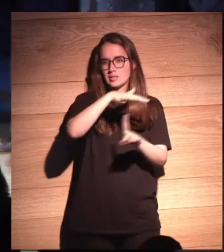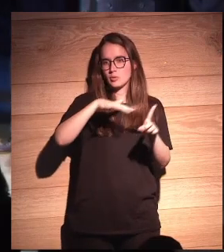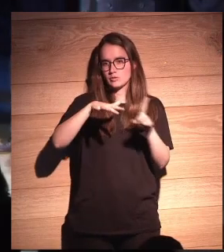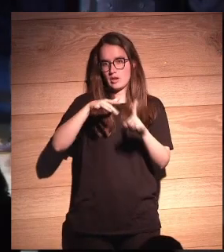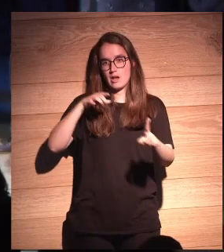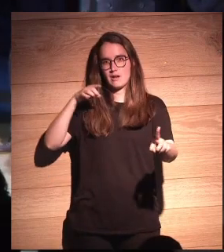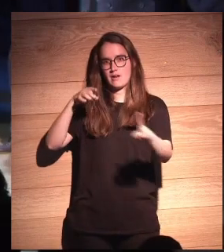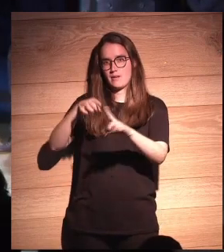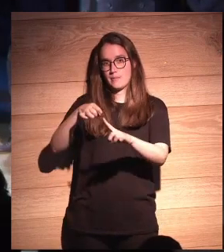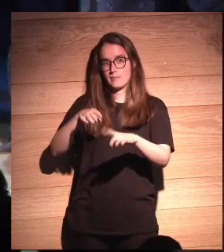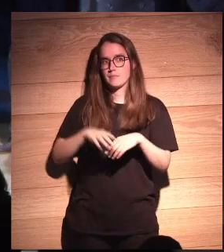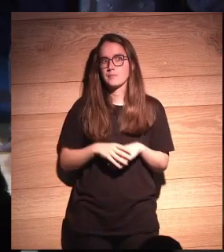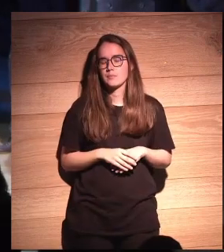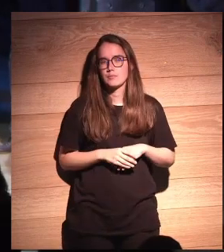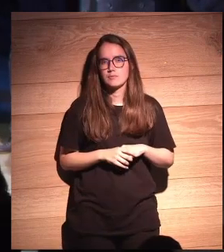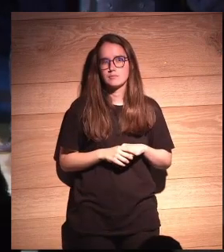una dirección.